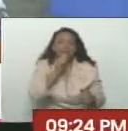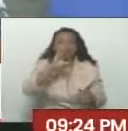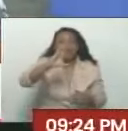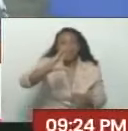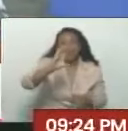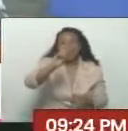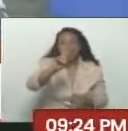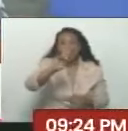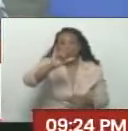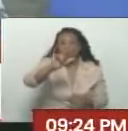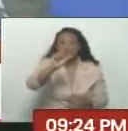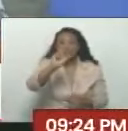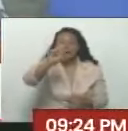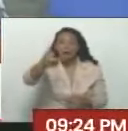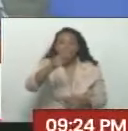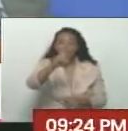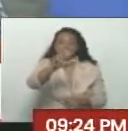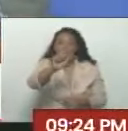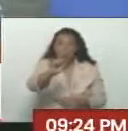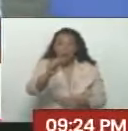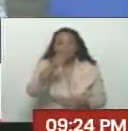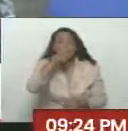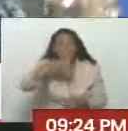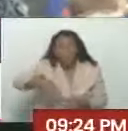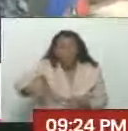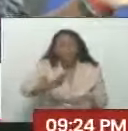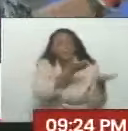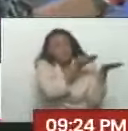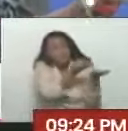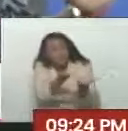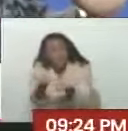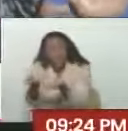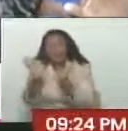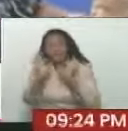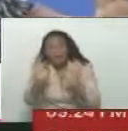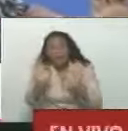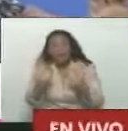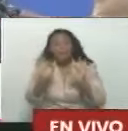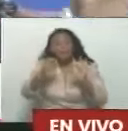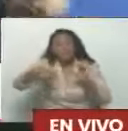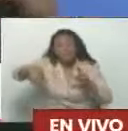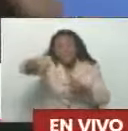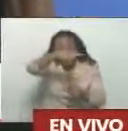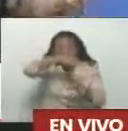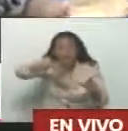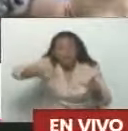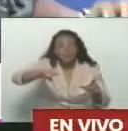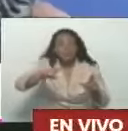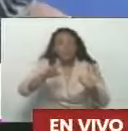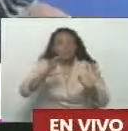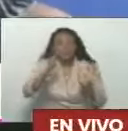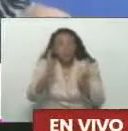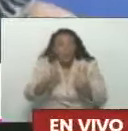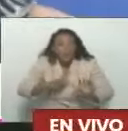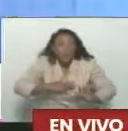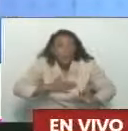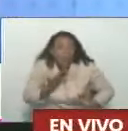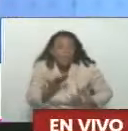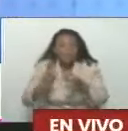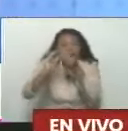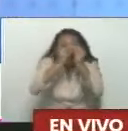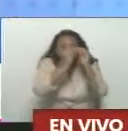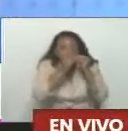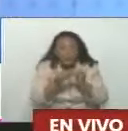Cuyagua. En Cuyagua. Hermosísimo. Entonces queremos de repente, dentro del marco, bueno, vale, apoyado por la misión